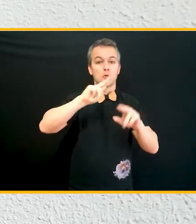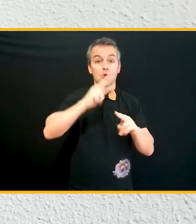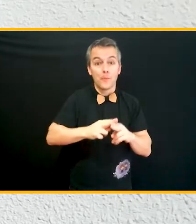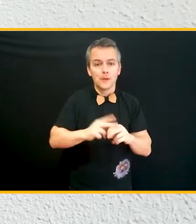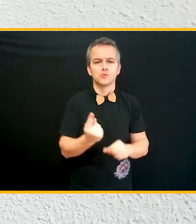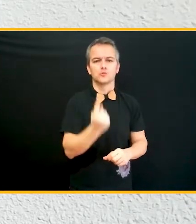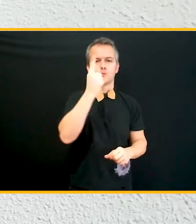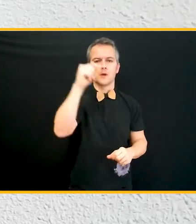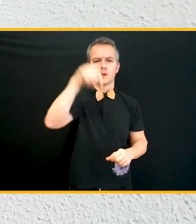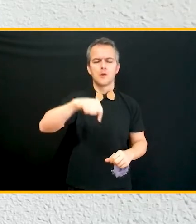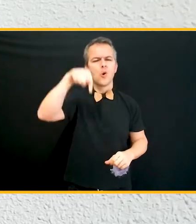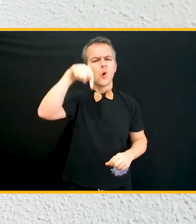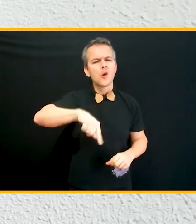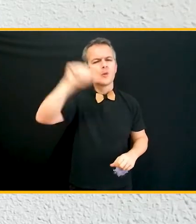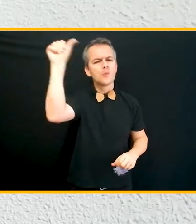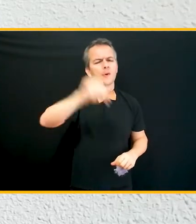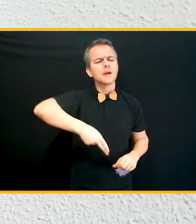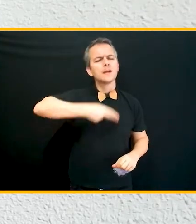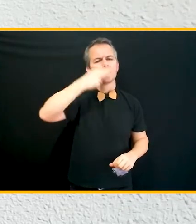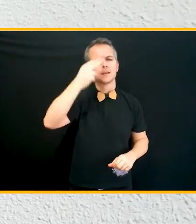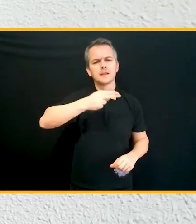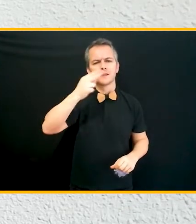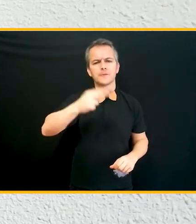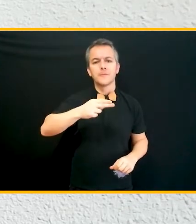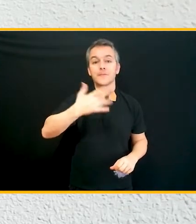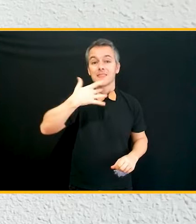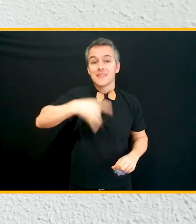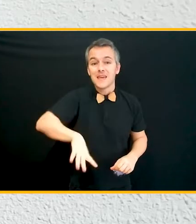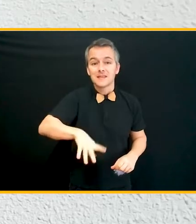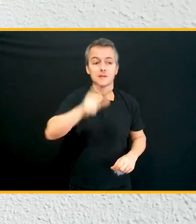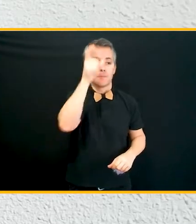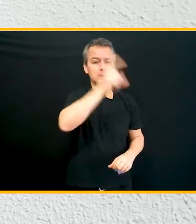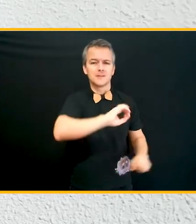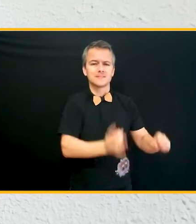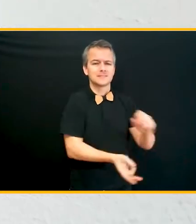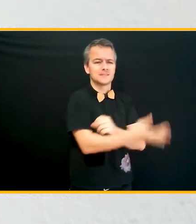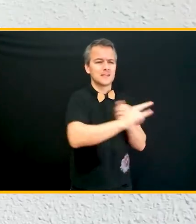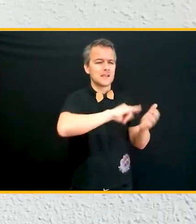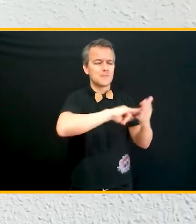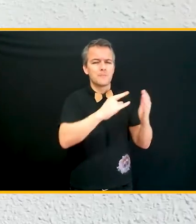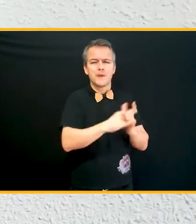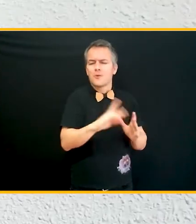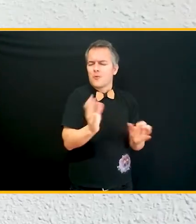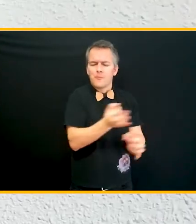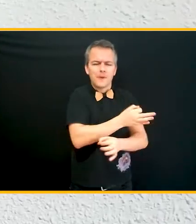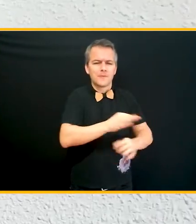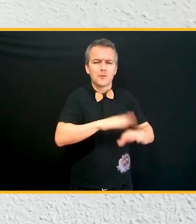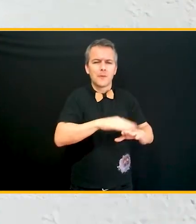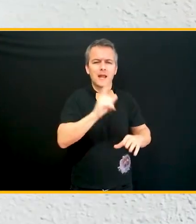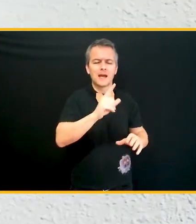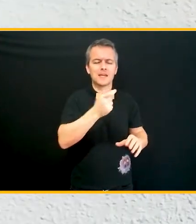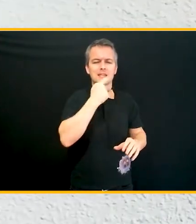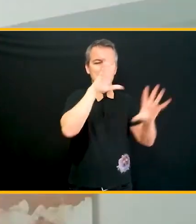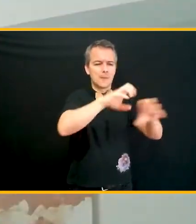programa very interesting. Tenemos a la creadora del método definitivo para aprender inglés, Pili. Con todos